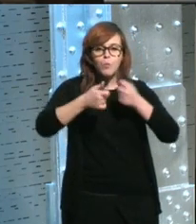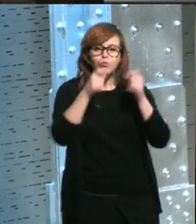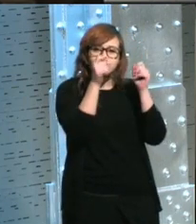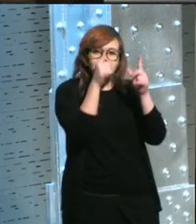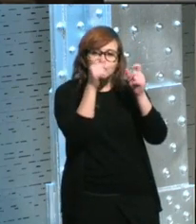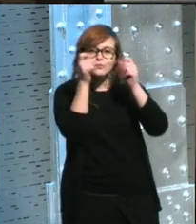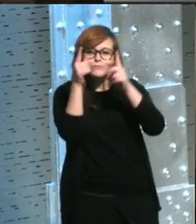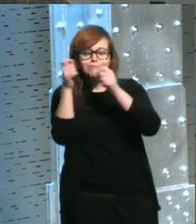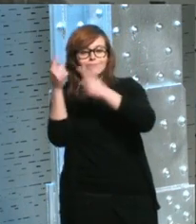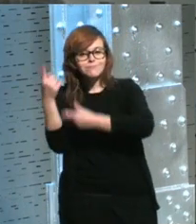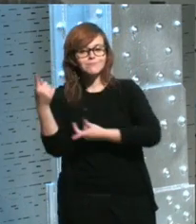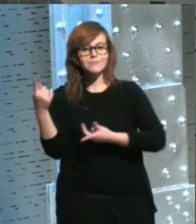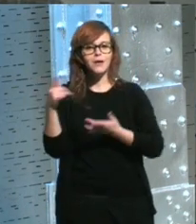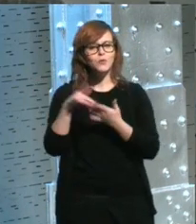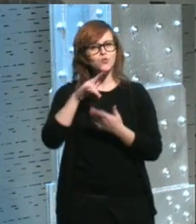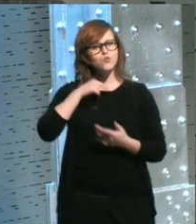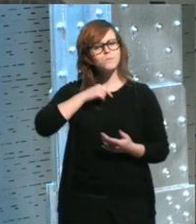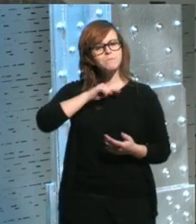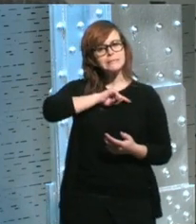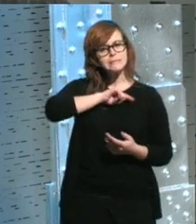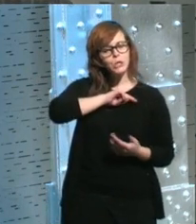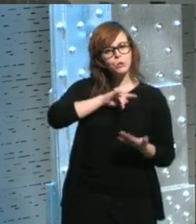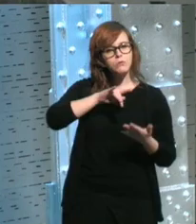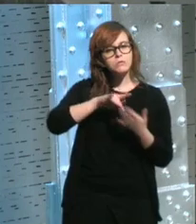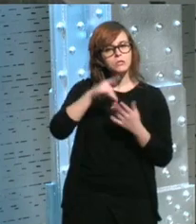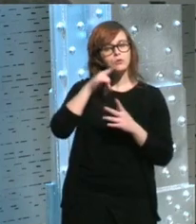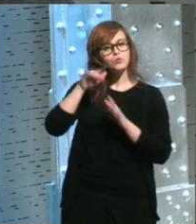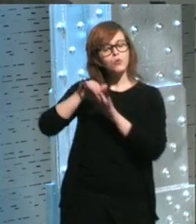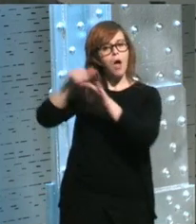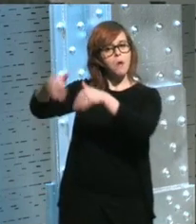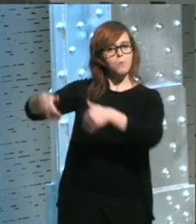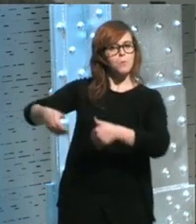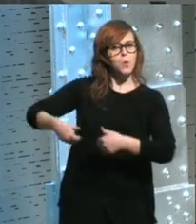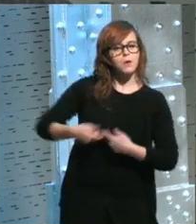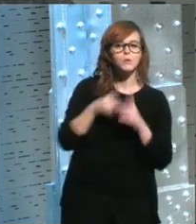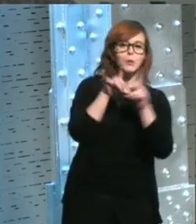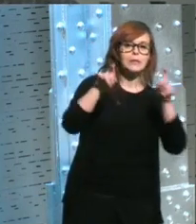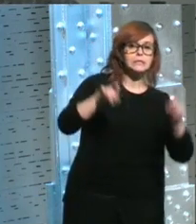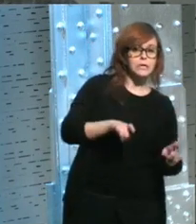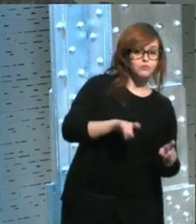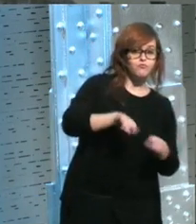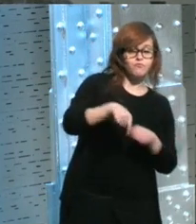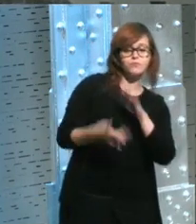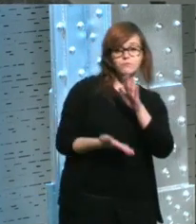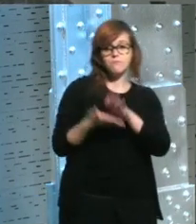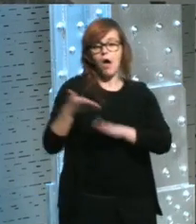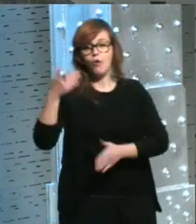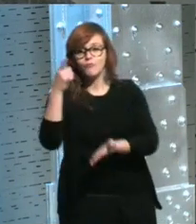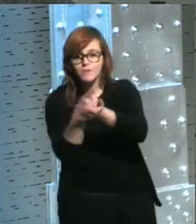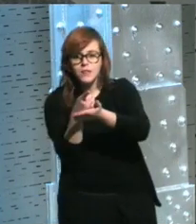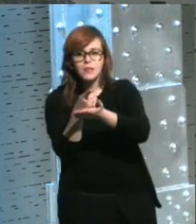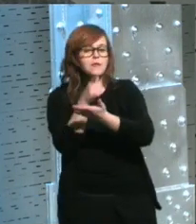sucediendo, pero yo he tenido la sensación de que cada vez que volvías y que te volvías a ir para entendernos, iniciaba como un